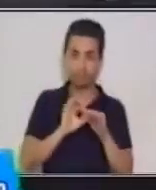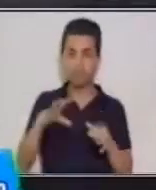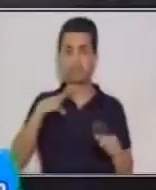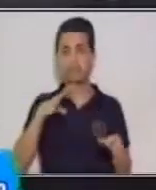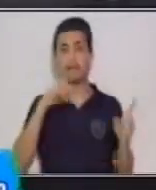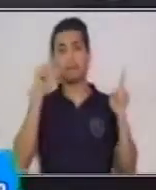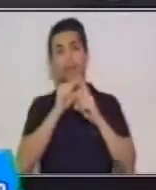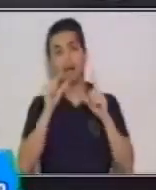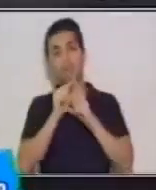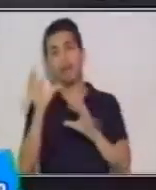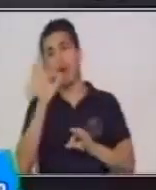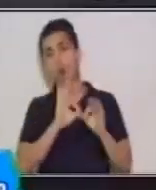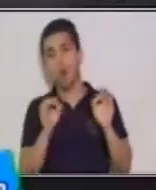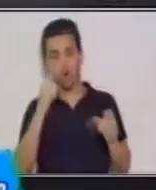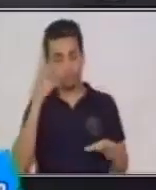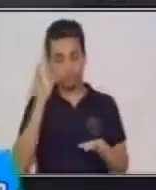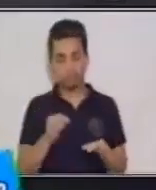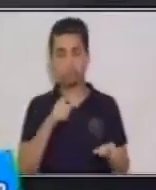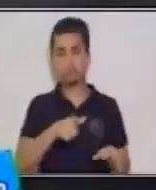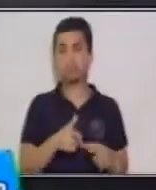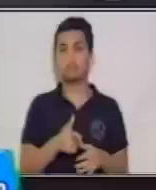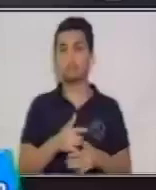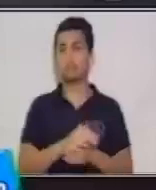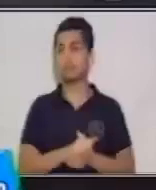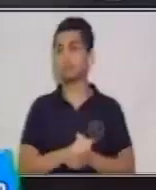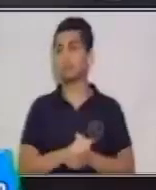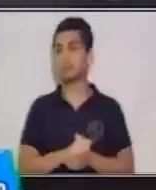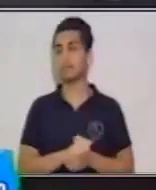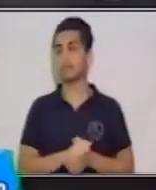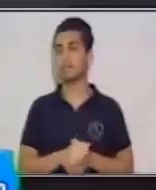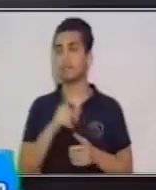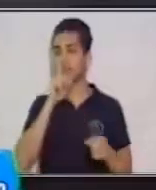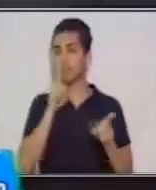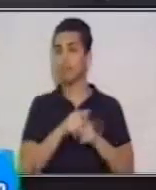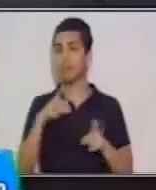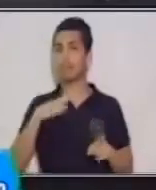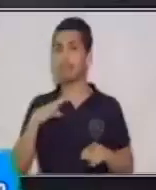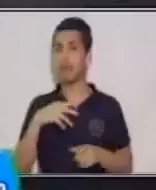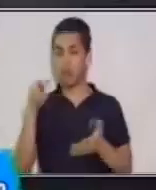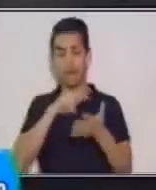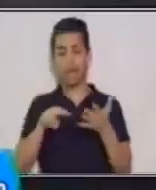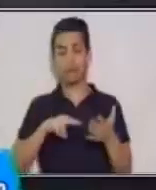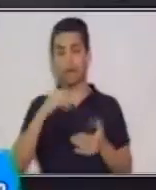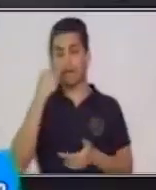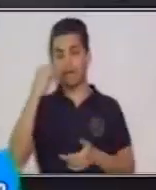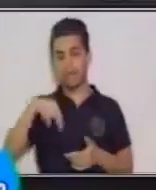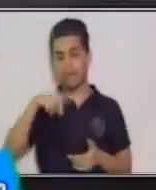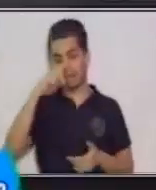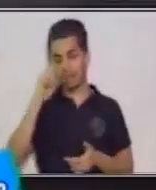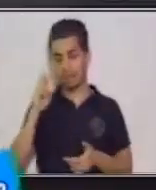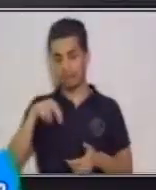palabras o un hecho en común. También tenemos la lectura intensiva.